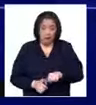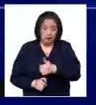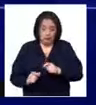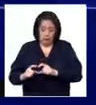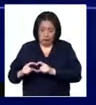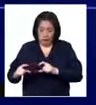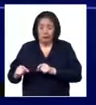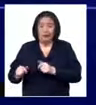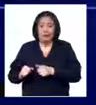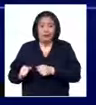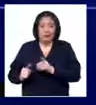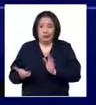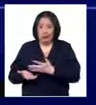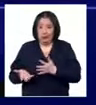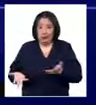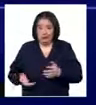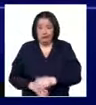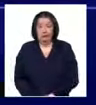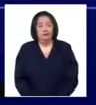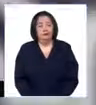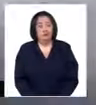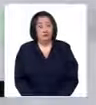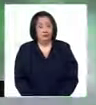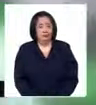otro detenido no tenía placa.